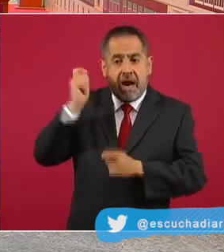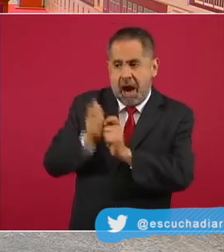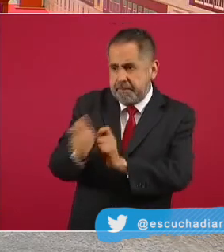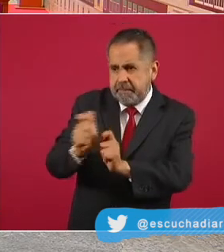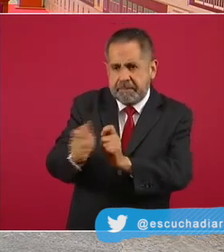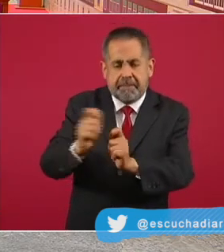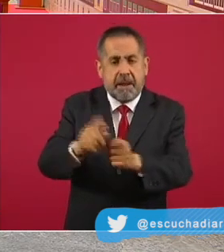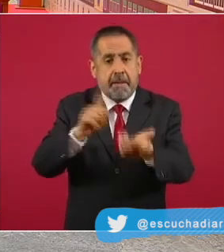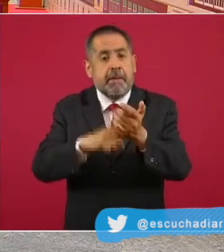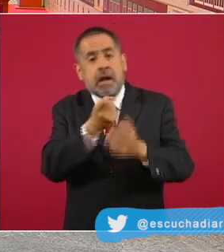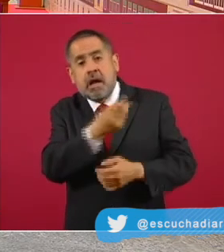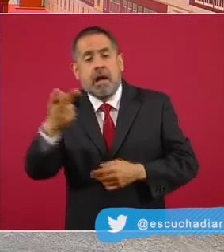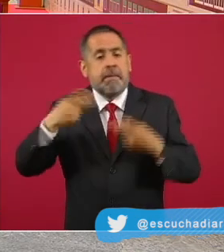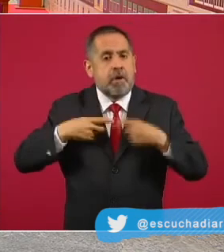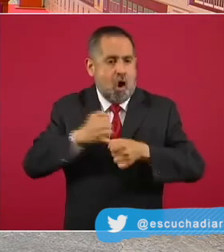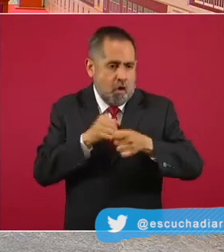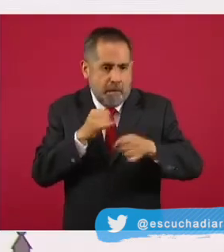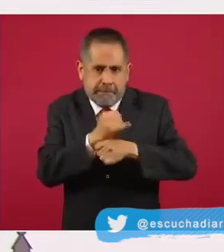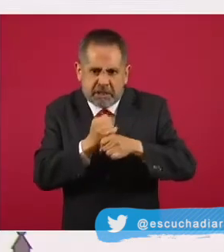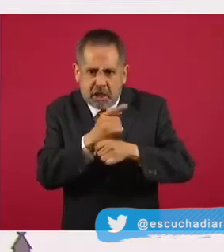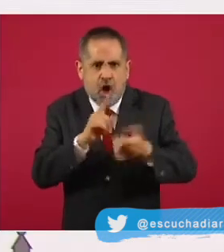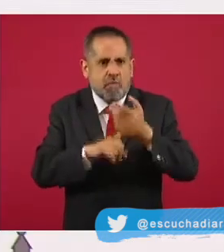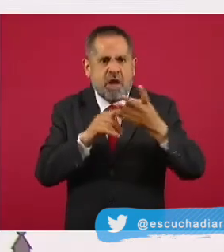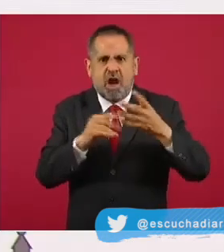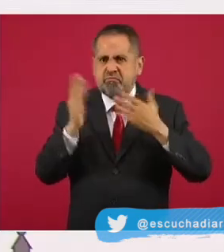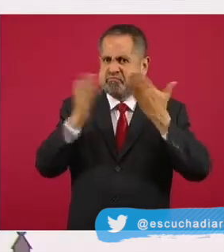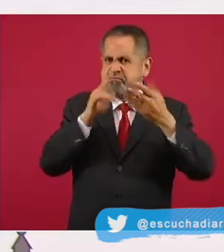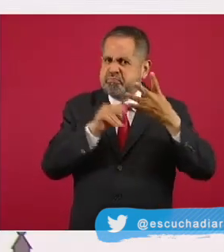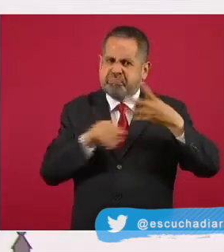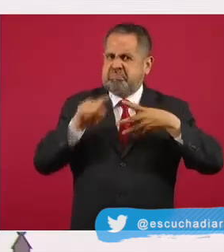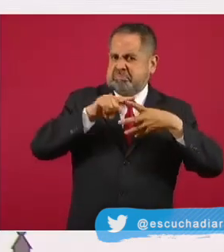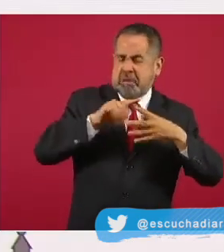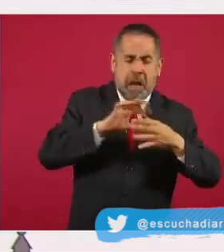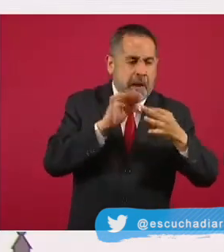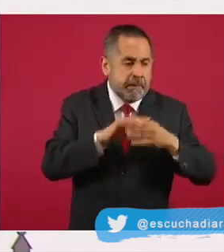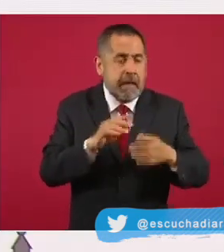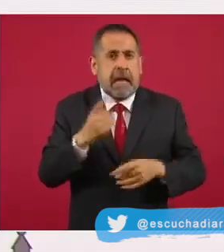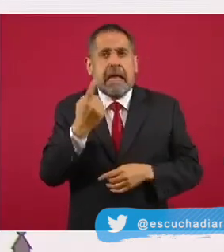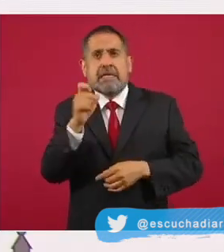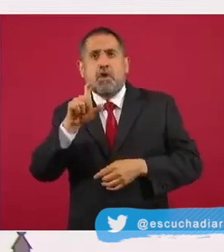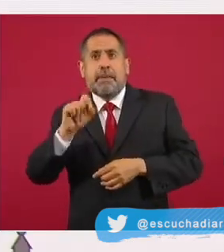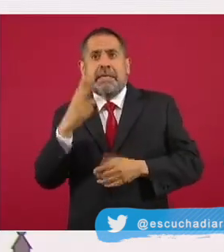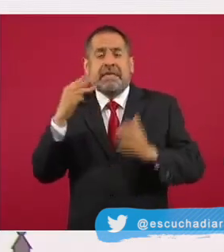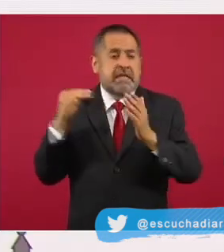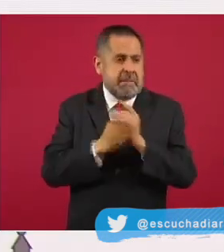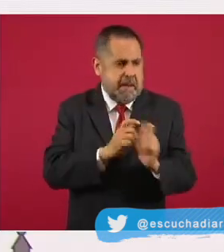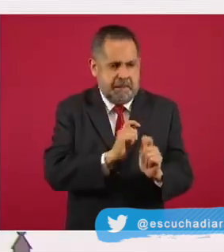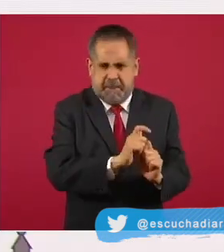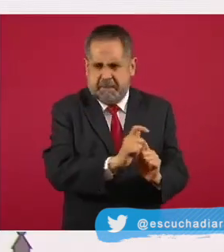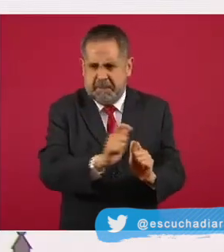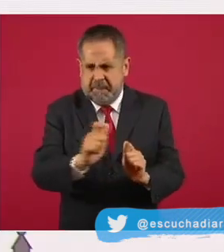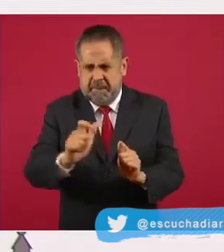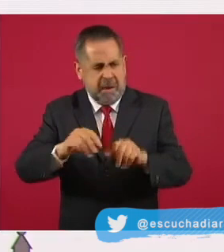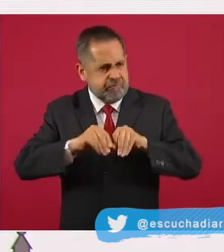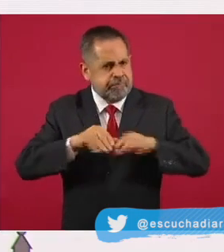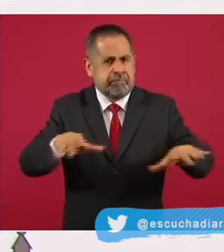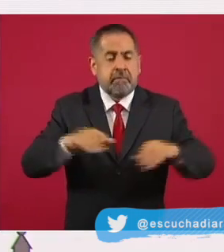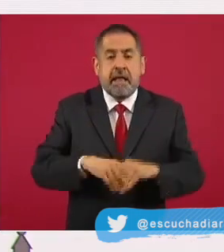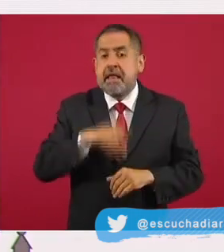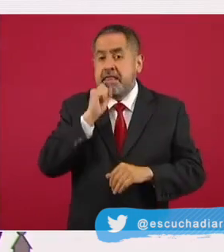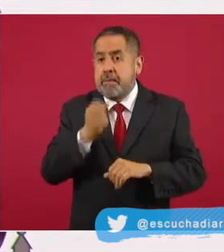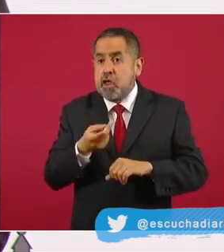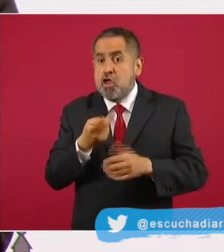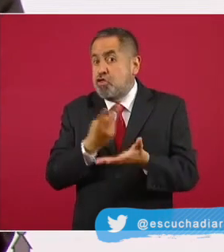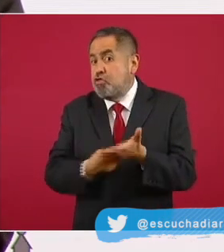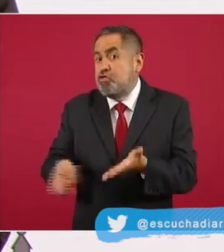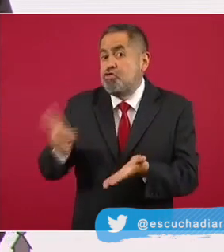e investigadores para llegar a un total de 123,000 y recientemente se amplió al